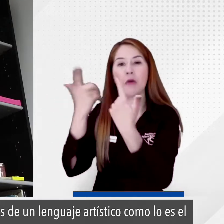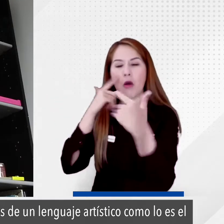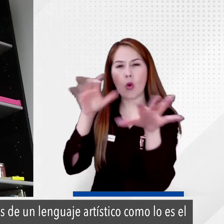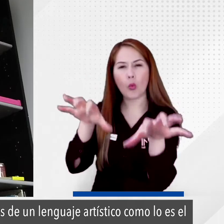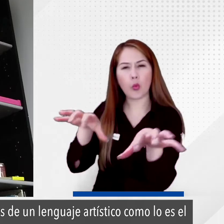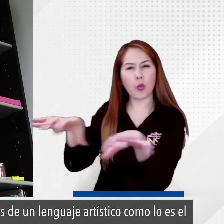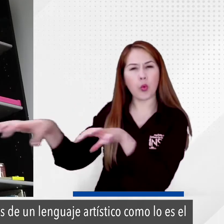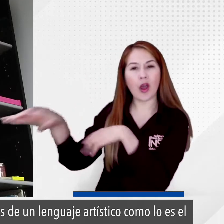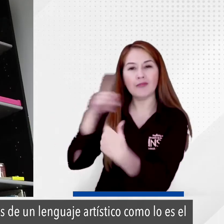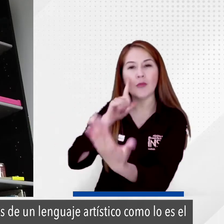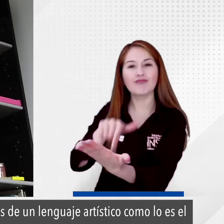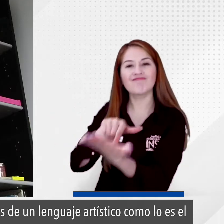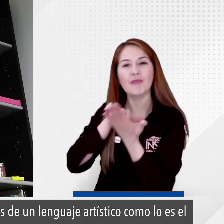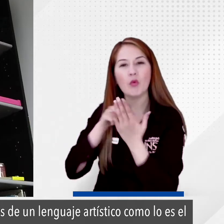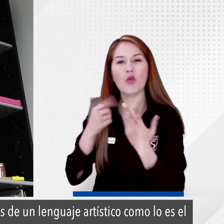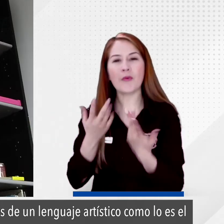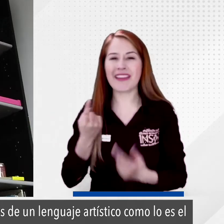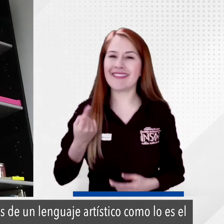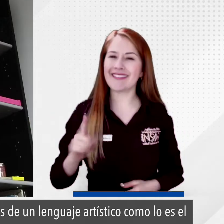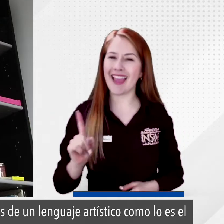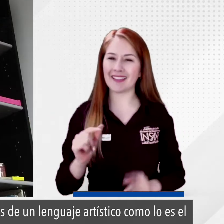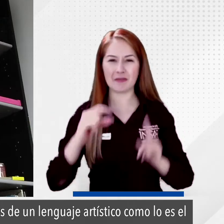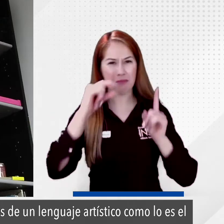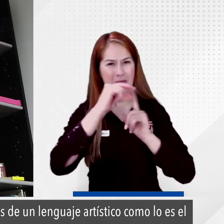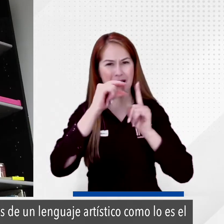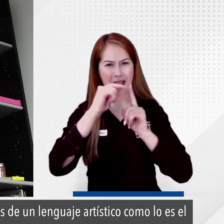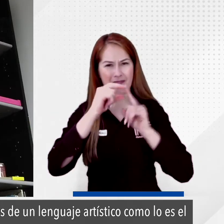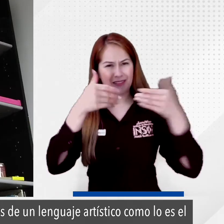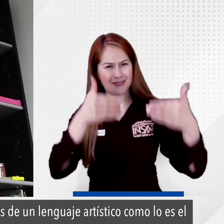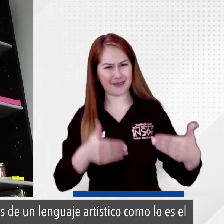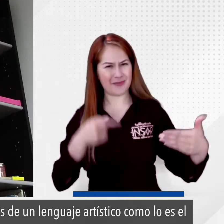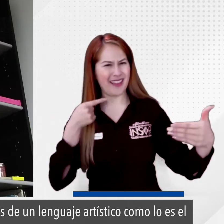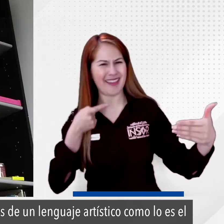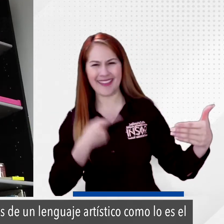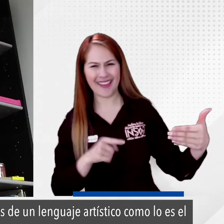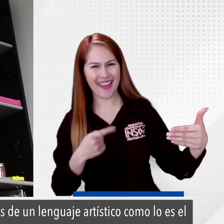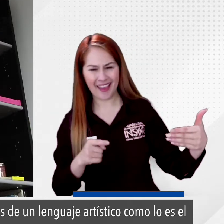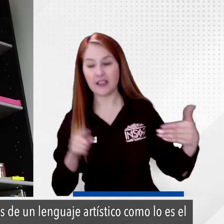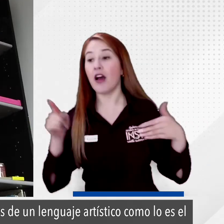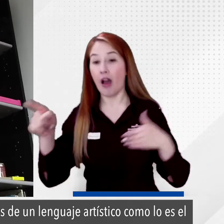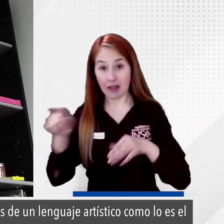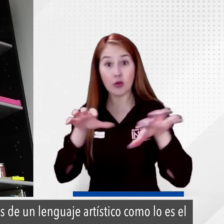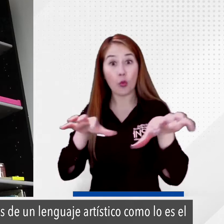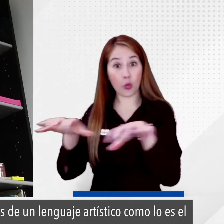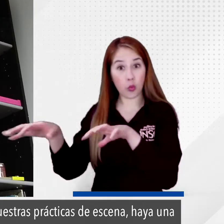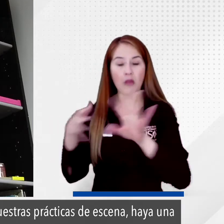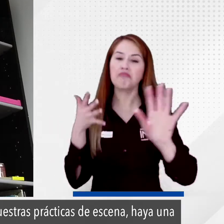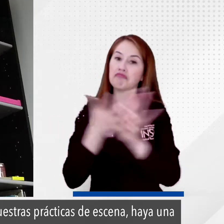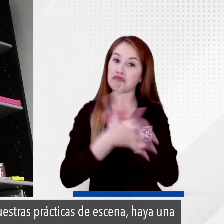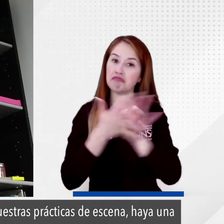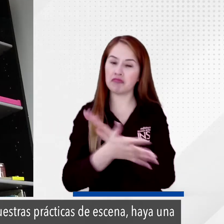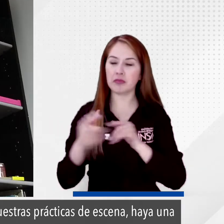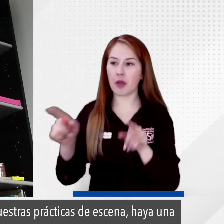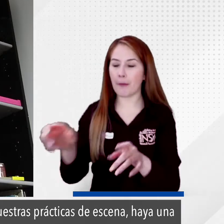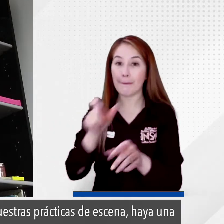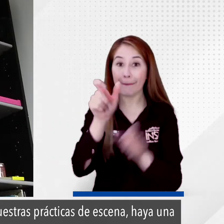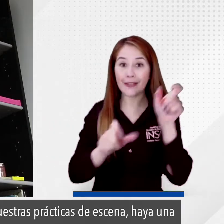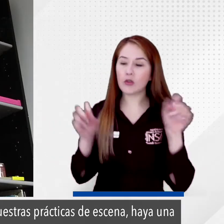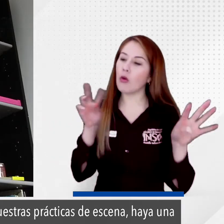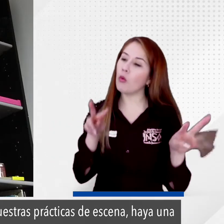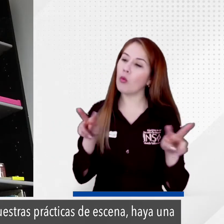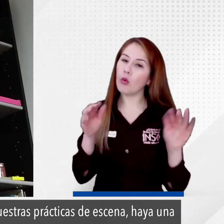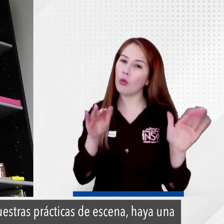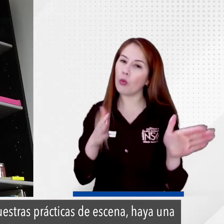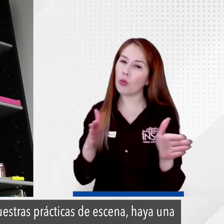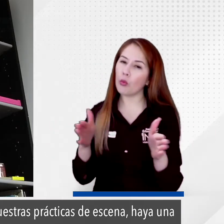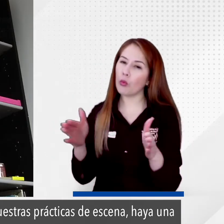¿cierto?, sensibilizar sobre el término discapacidad a través de un lenguaje artístico como lo es el teatro. Si bien nosotros estamos